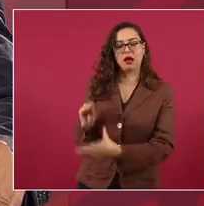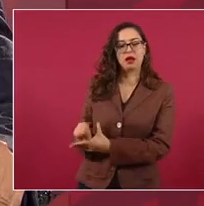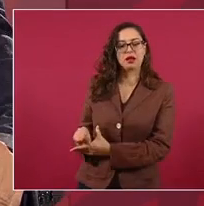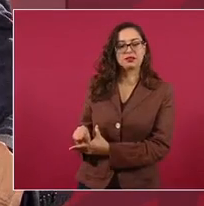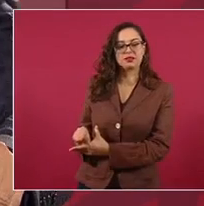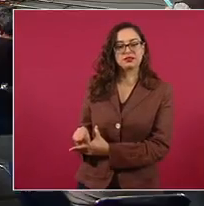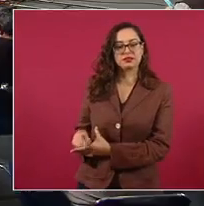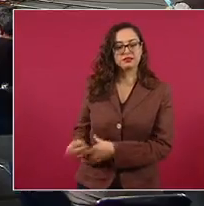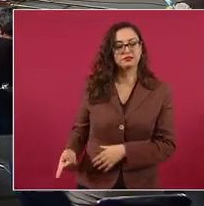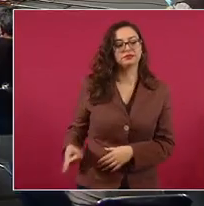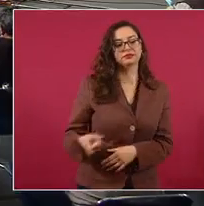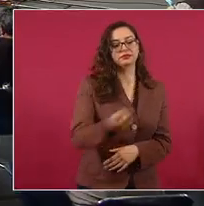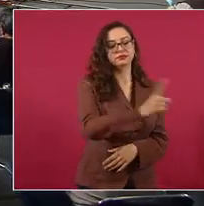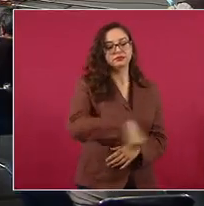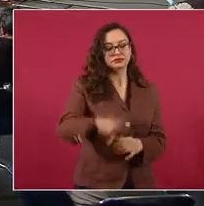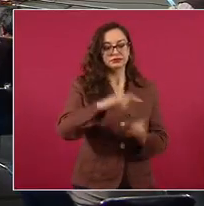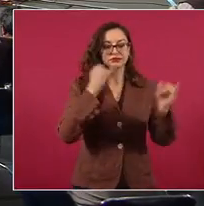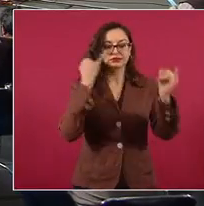le agregaron